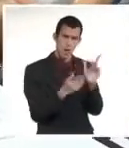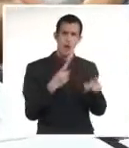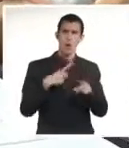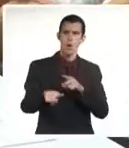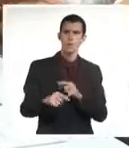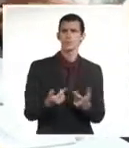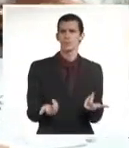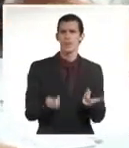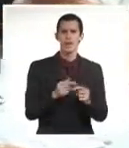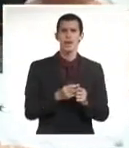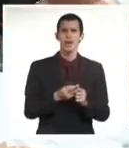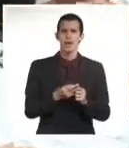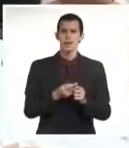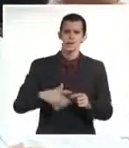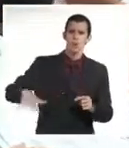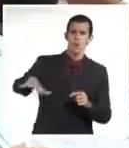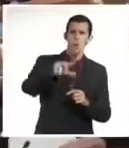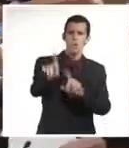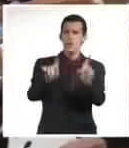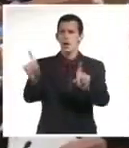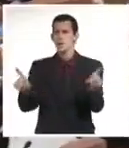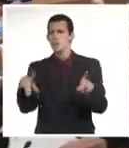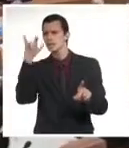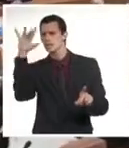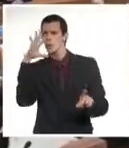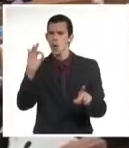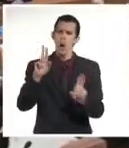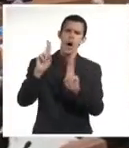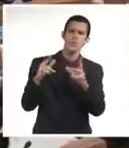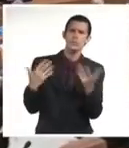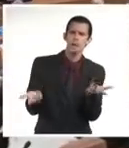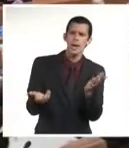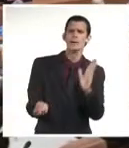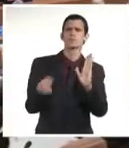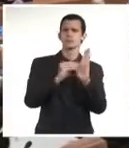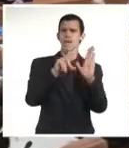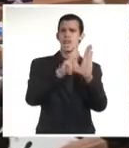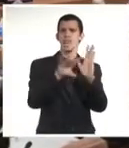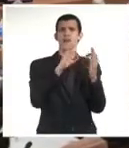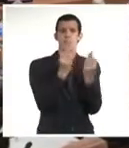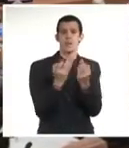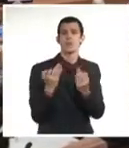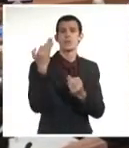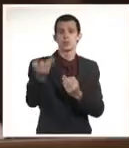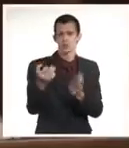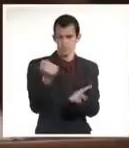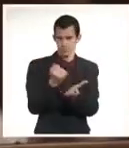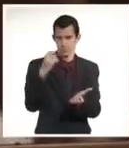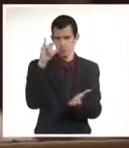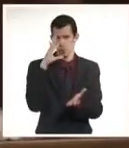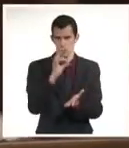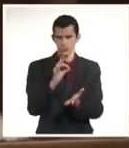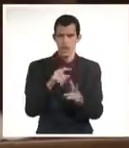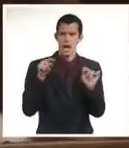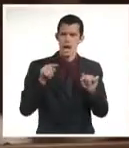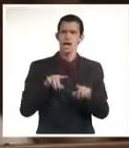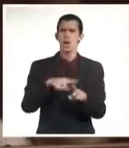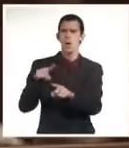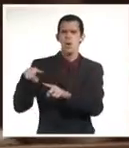resultados económicos del país hasta la fecha sobresalen entre los tópicos que debatirá en esta ocasión ese órgano supremo del poder del